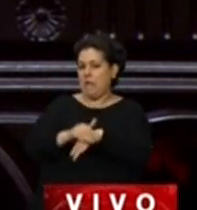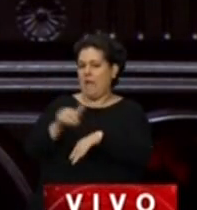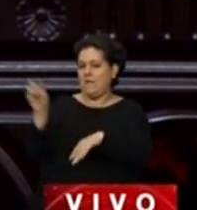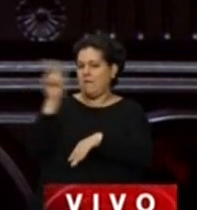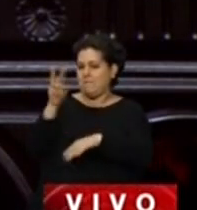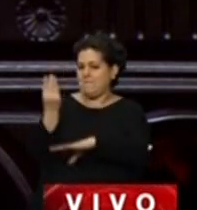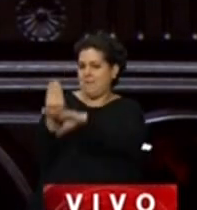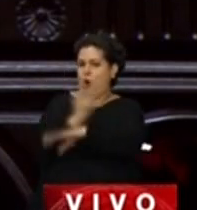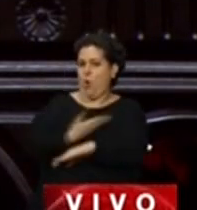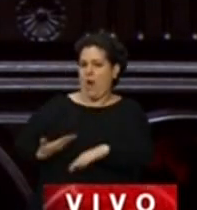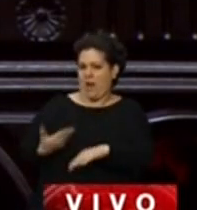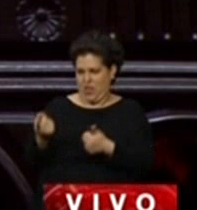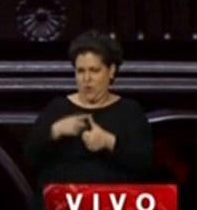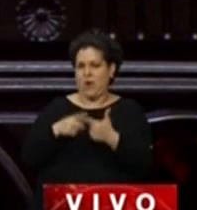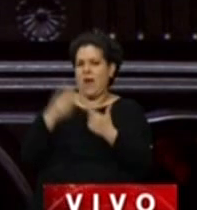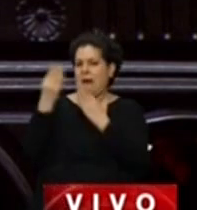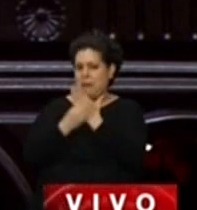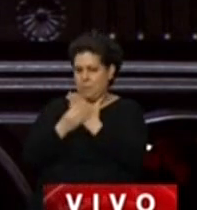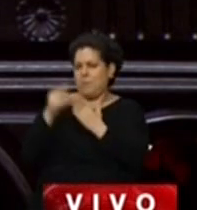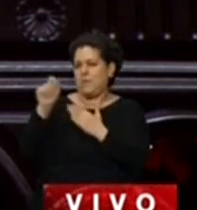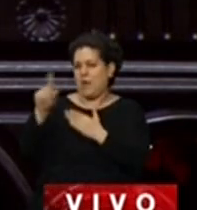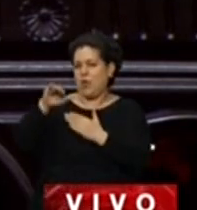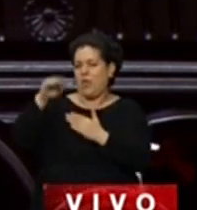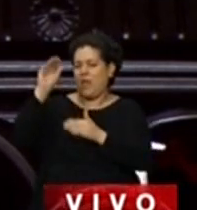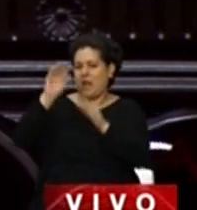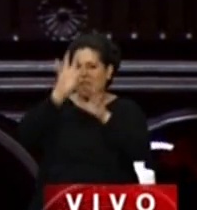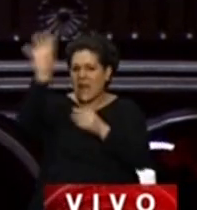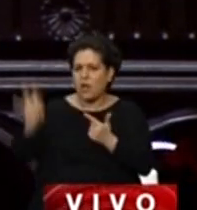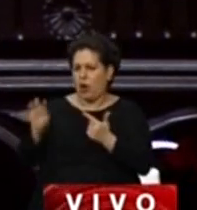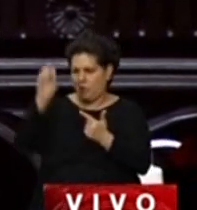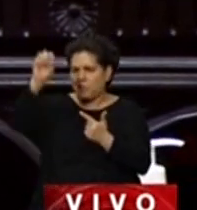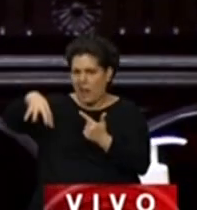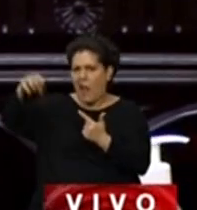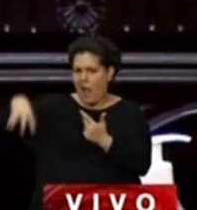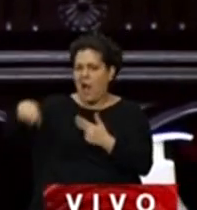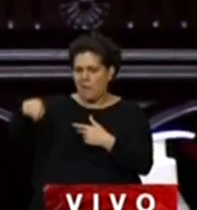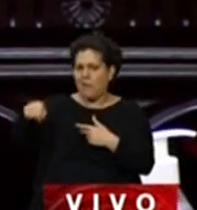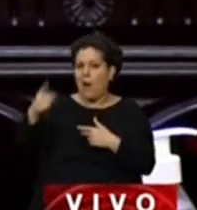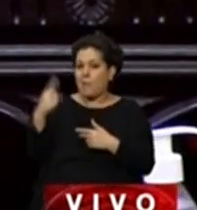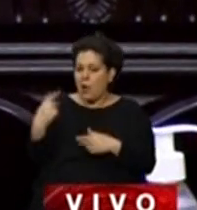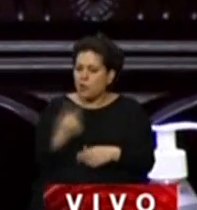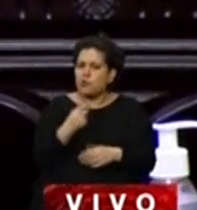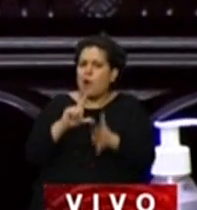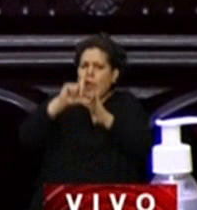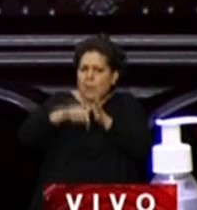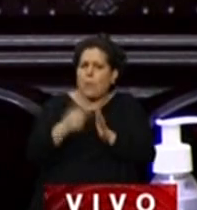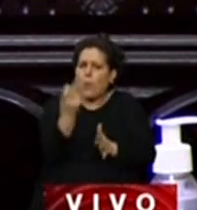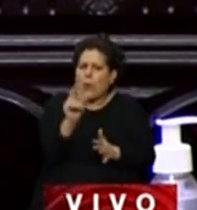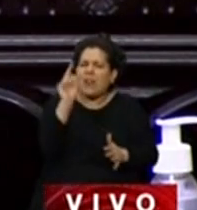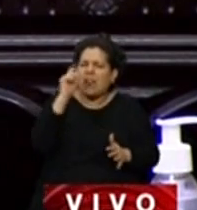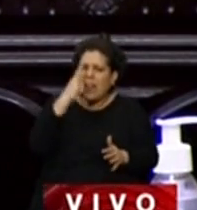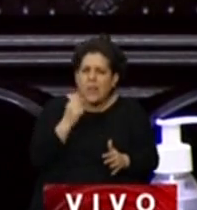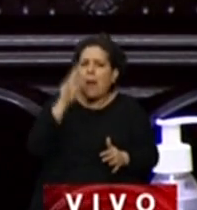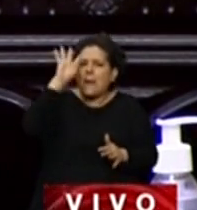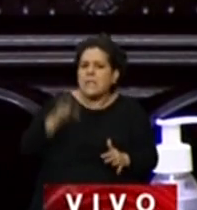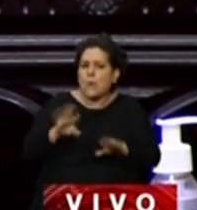yo creo que con una mayoría muy acotada muy escasa para tratar un tema de una reforma electoral como la que estamos viendo el pase que se